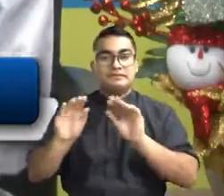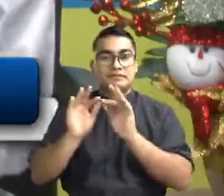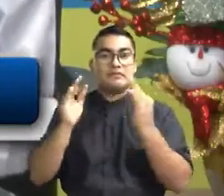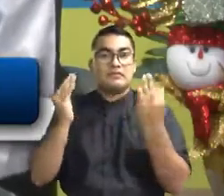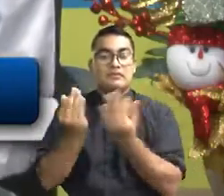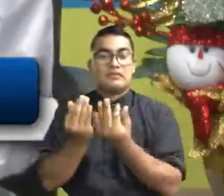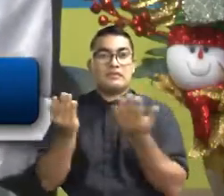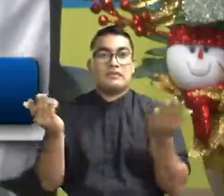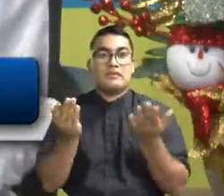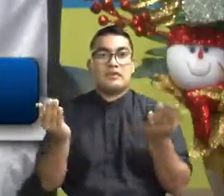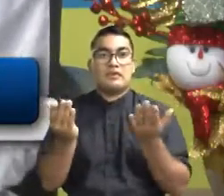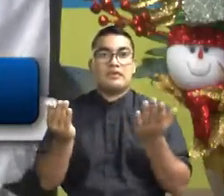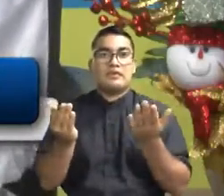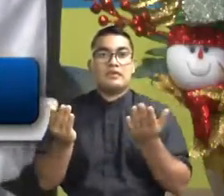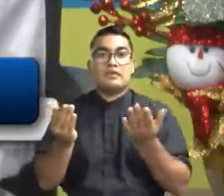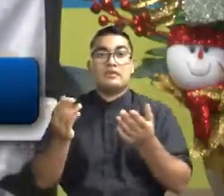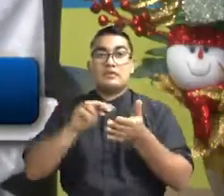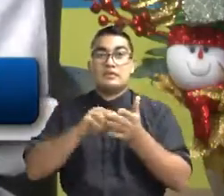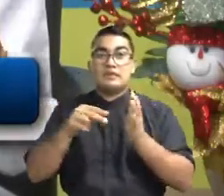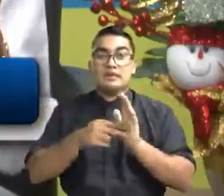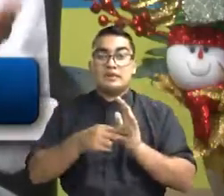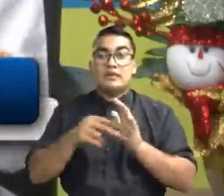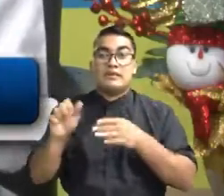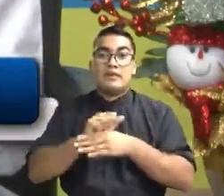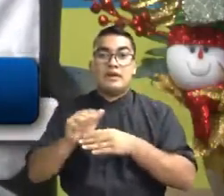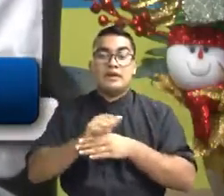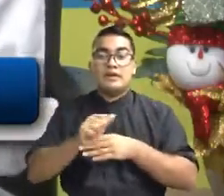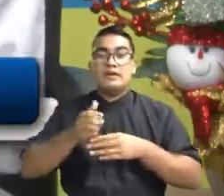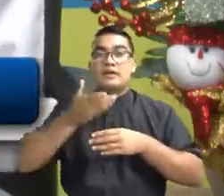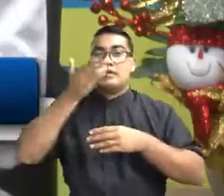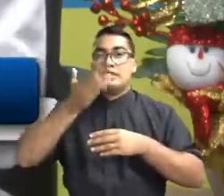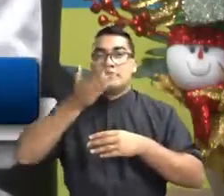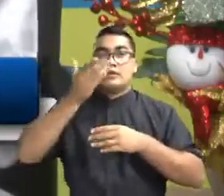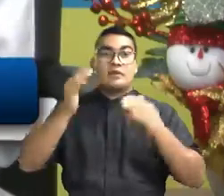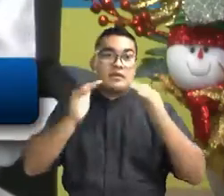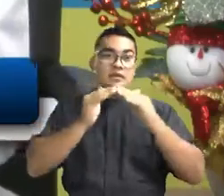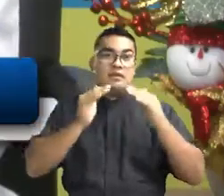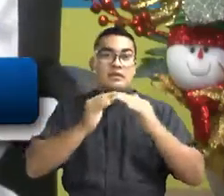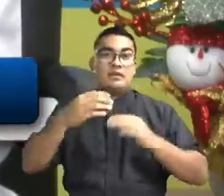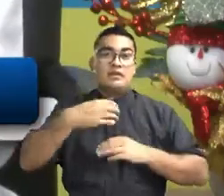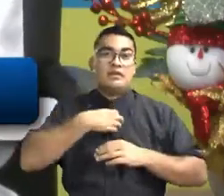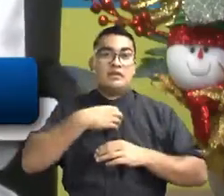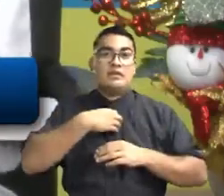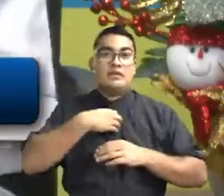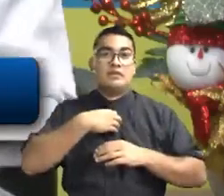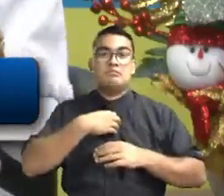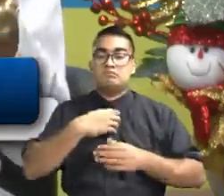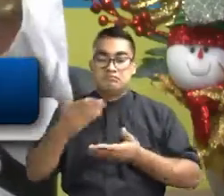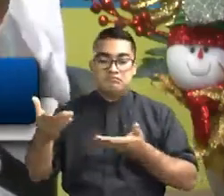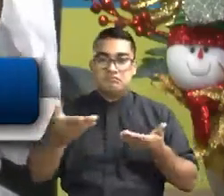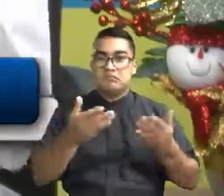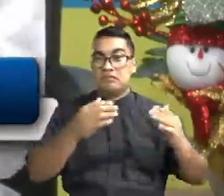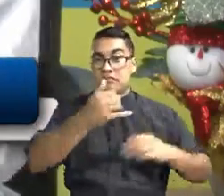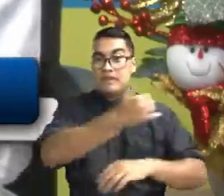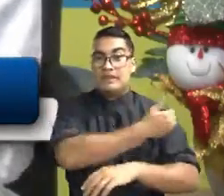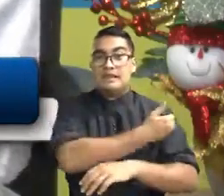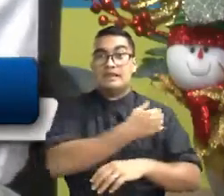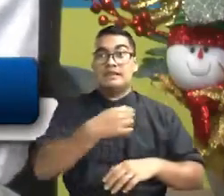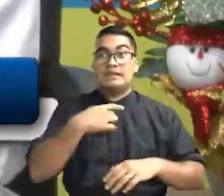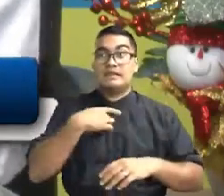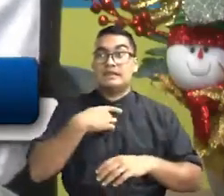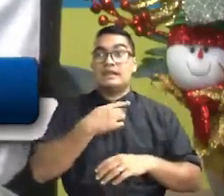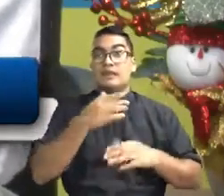también cómo le tiene que dar la fisioterapia pulmonar desde su casa, porque nosotros estabilizamos al paciente, pero ya después necesita cuidados